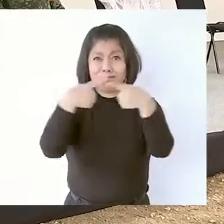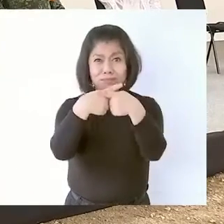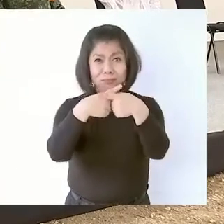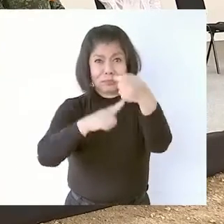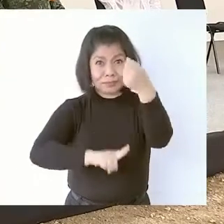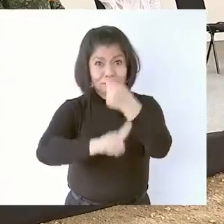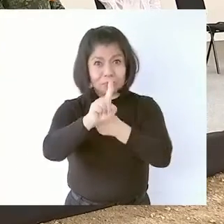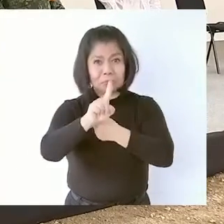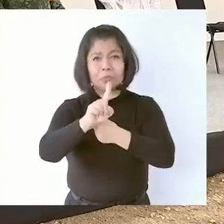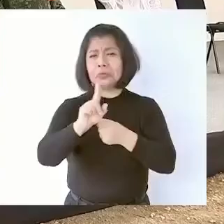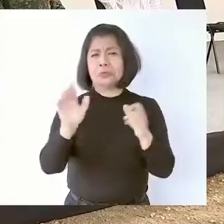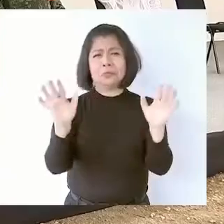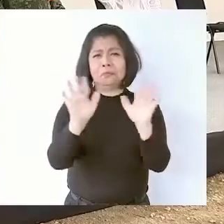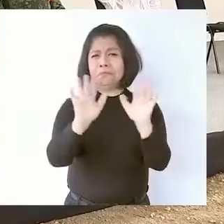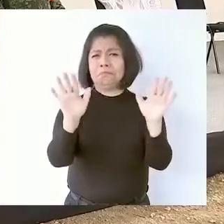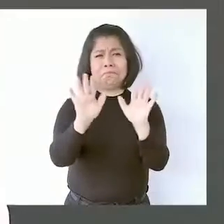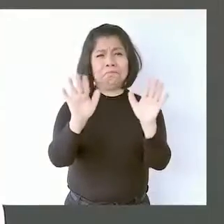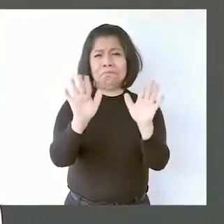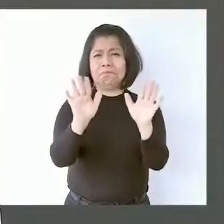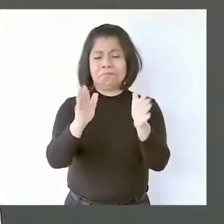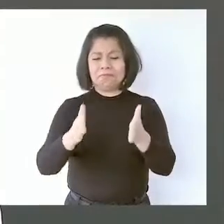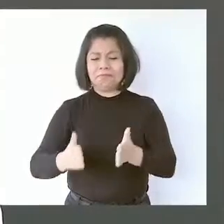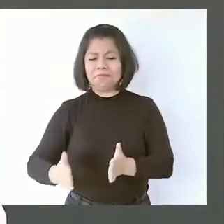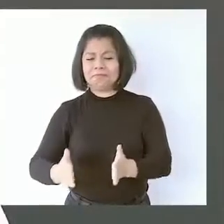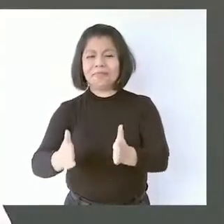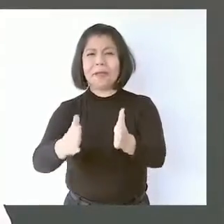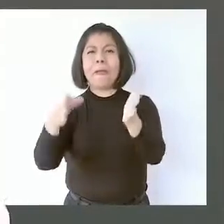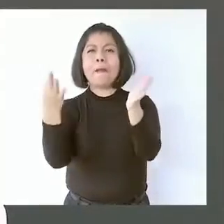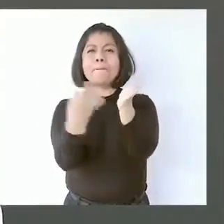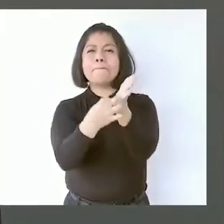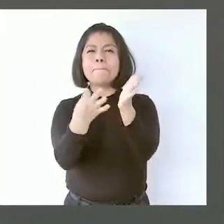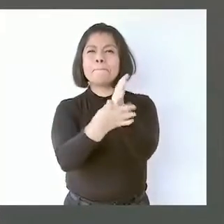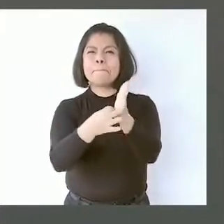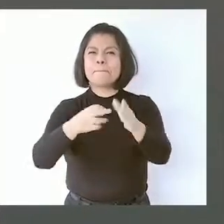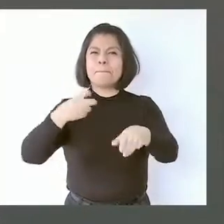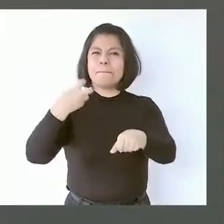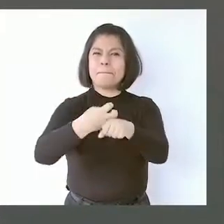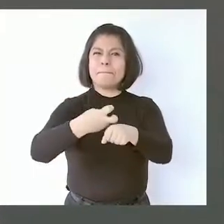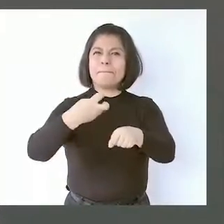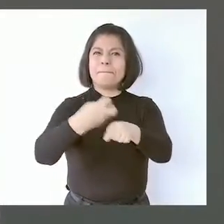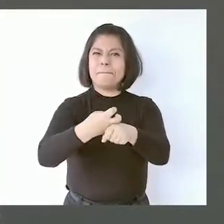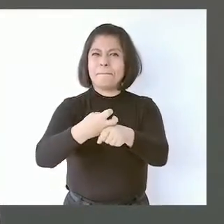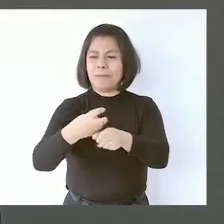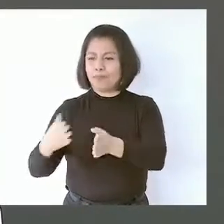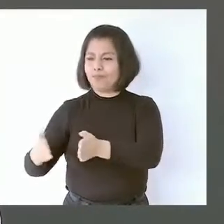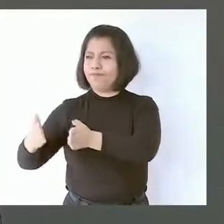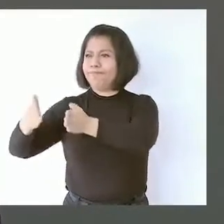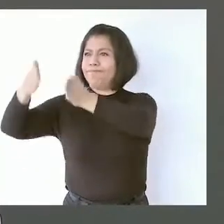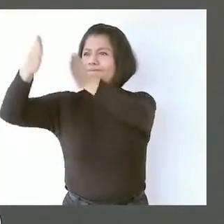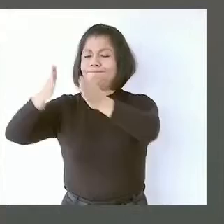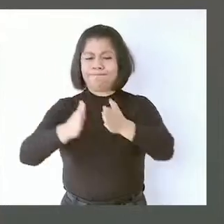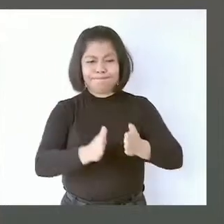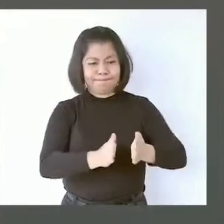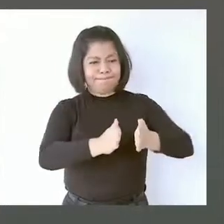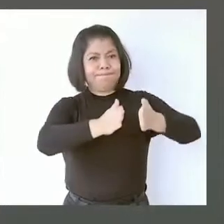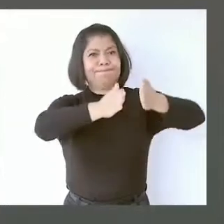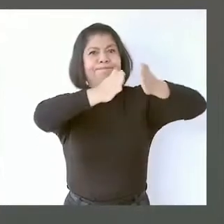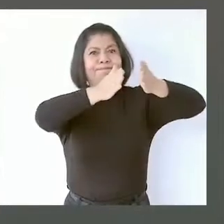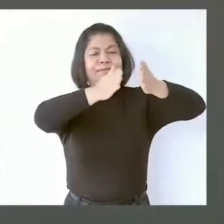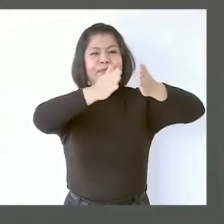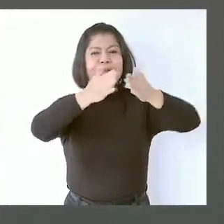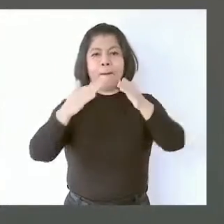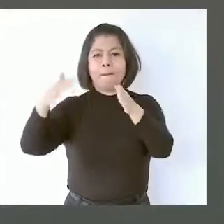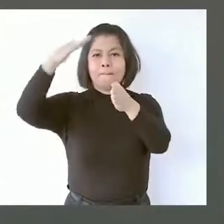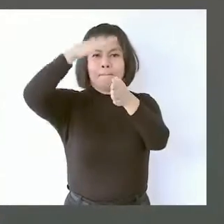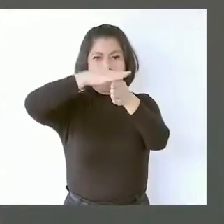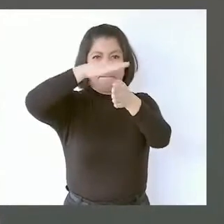traves, ballenas prefabricadas para montar.